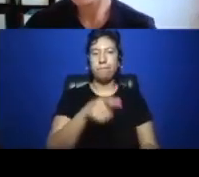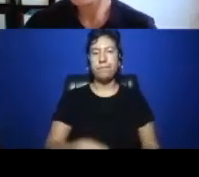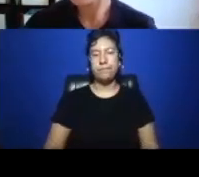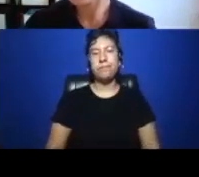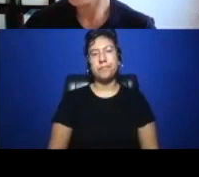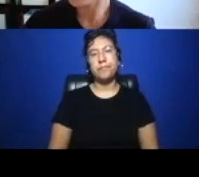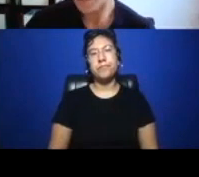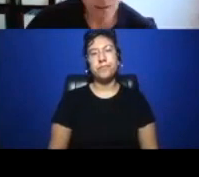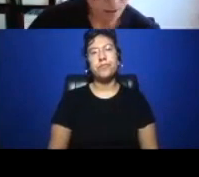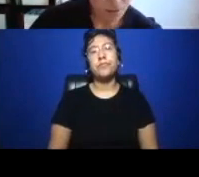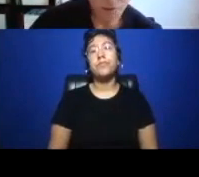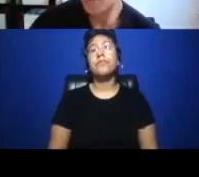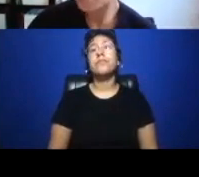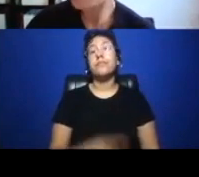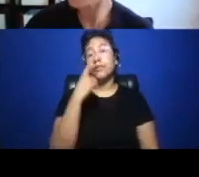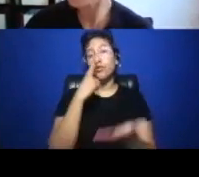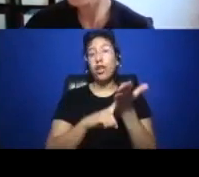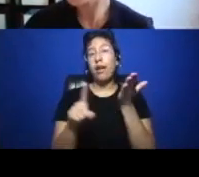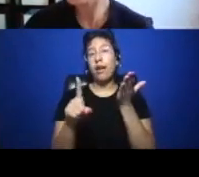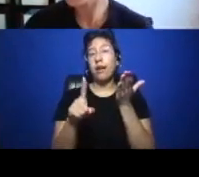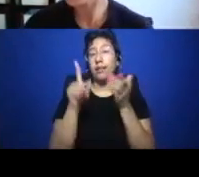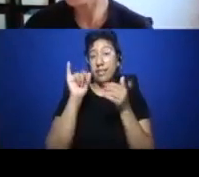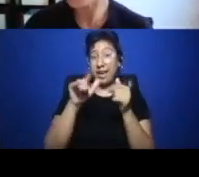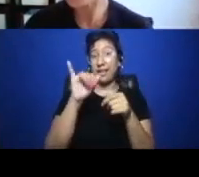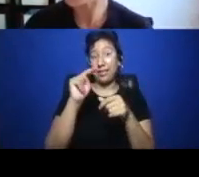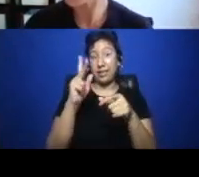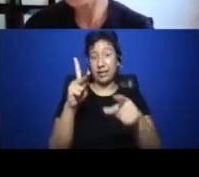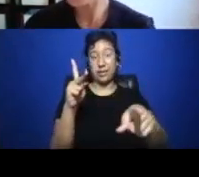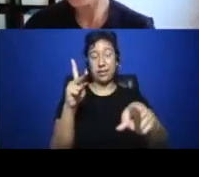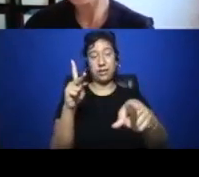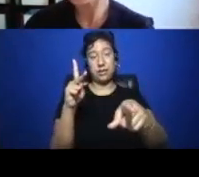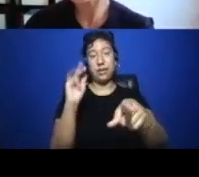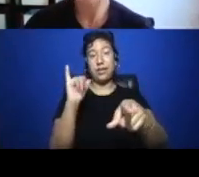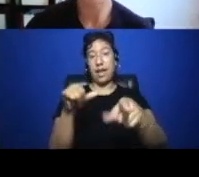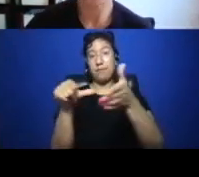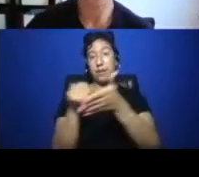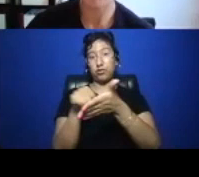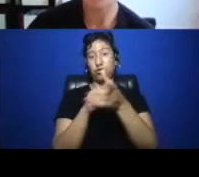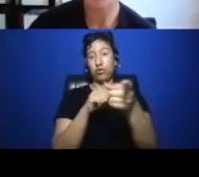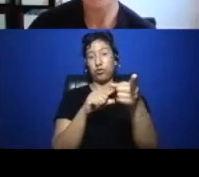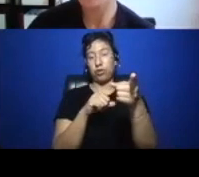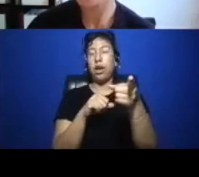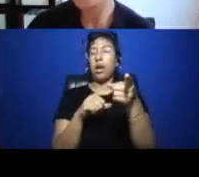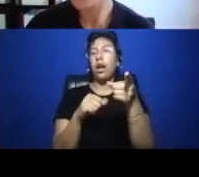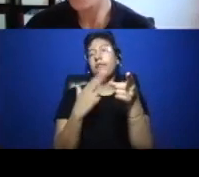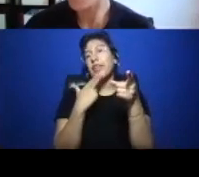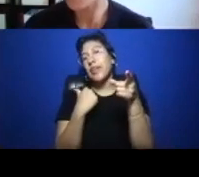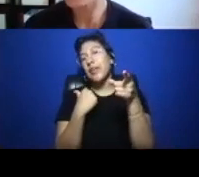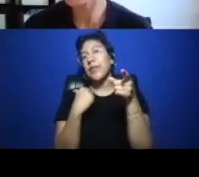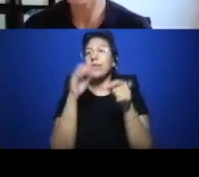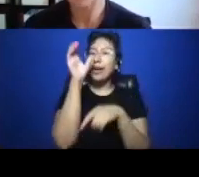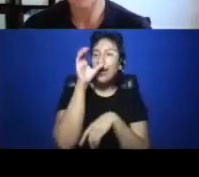documentación de cómo hacer esto, registrarte. Entonces, tú sigues ese enlace, llegas a esta página y tiene